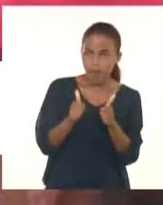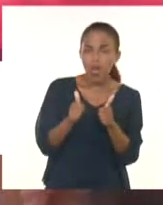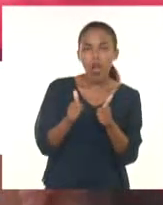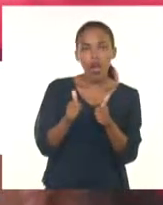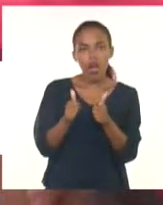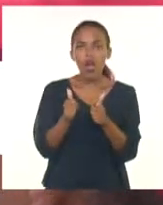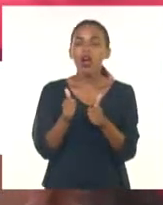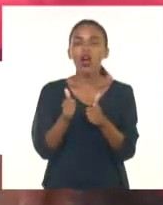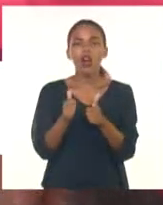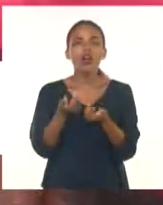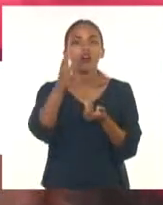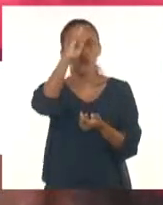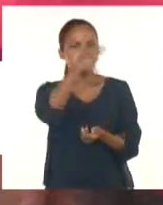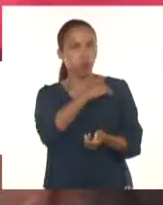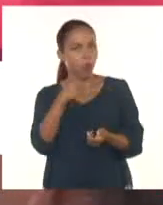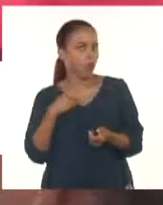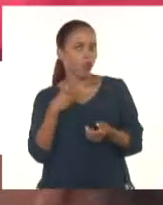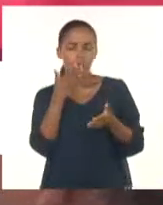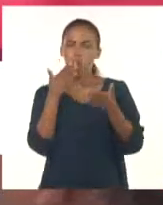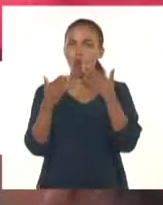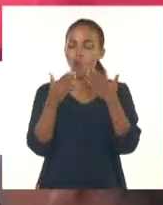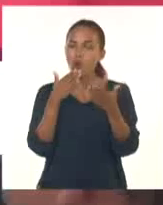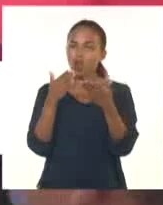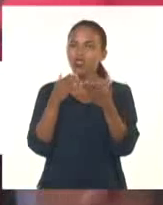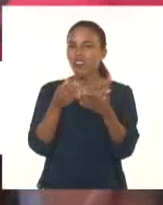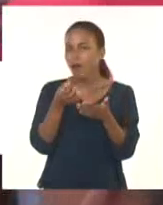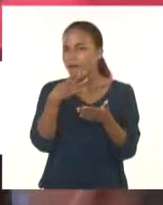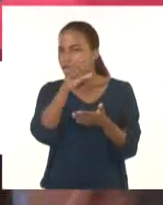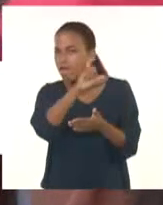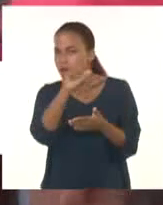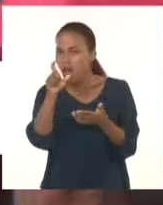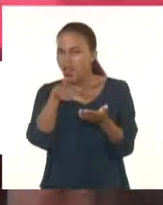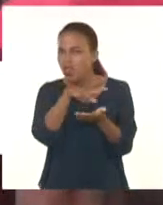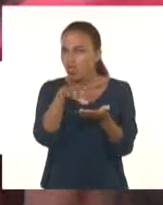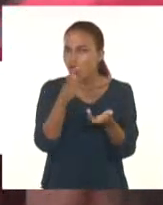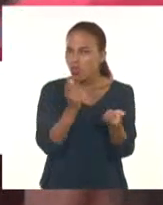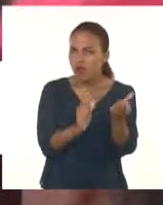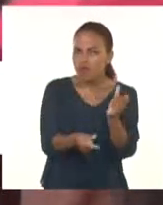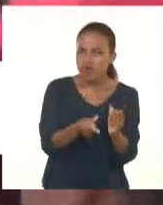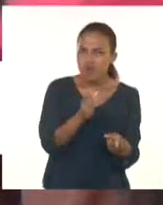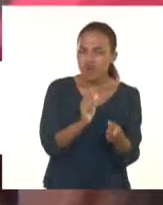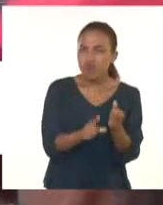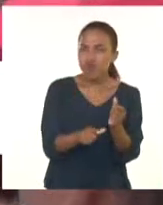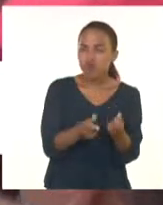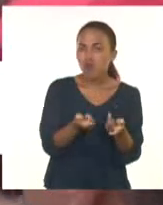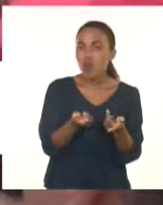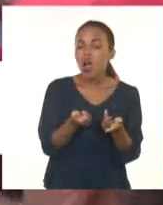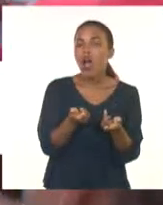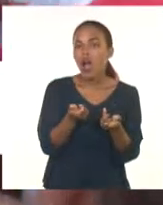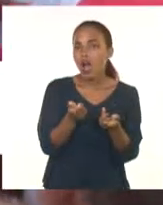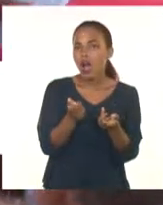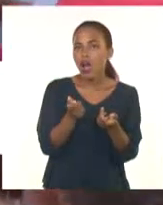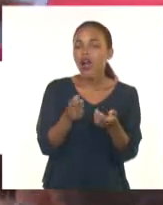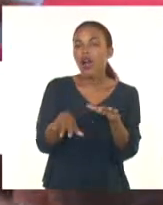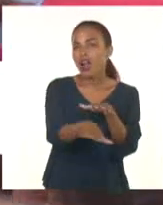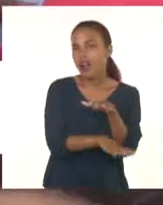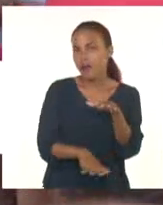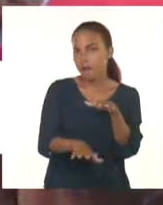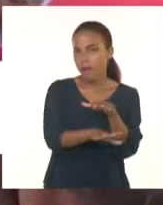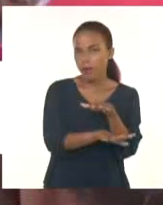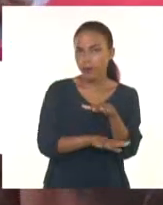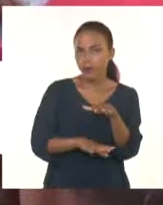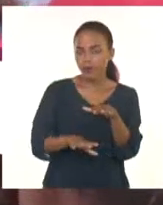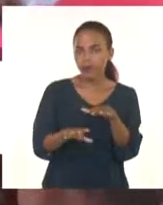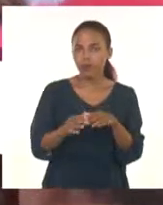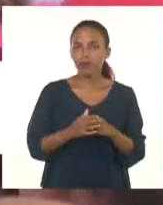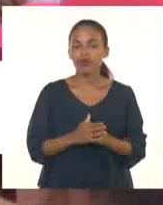Sí, buenos médicos. La farmacia, ¿a dónde vende la medicina? ¿Aquí en la misma bodega? No, no, ahí es una base aérea. En la base aérea. En la base. Les queda un poquito